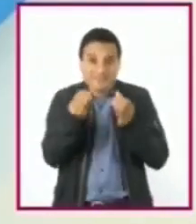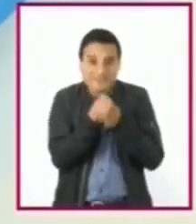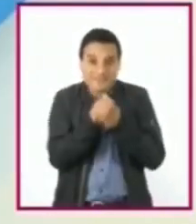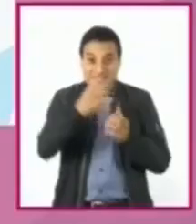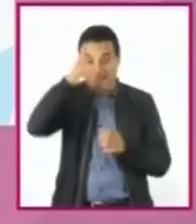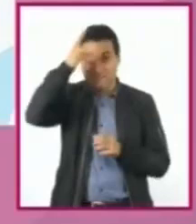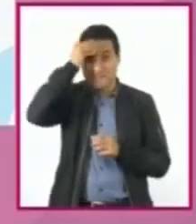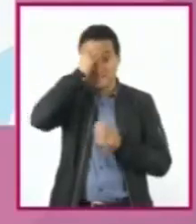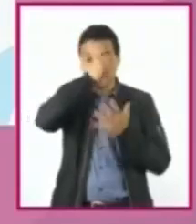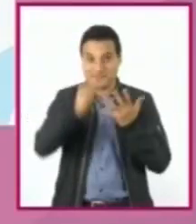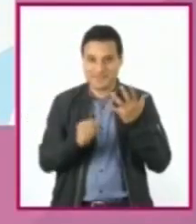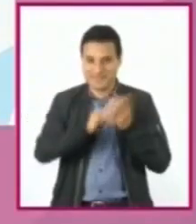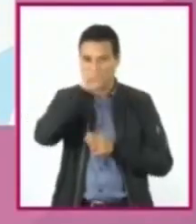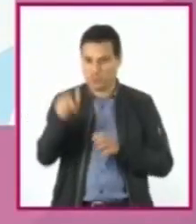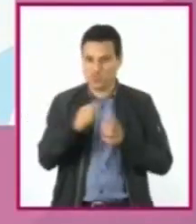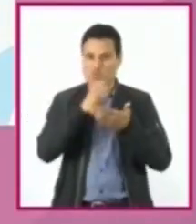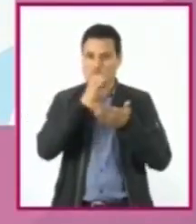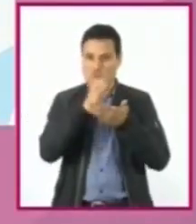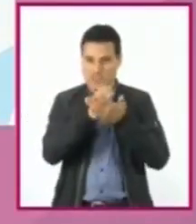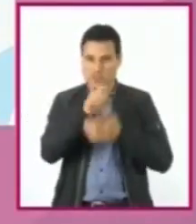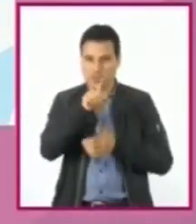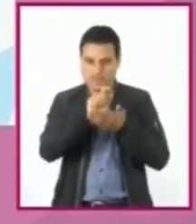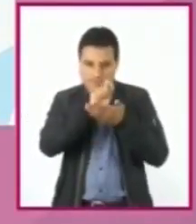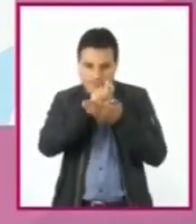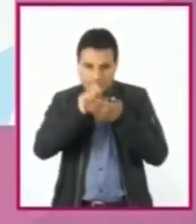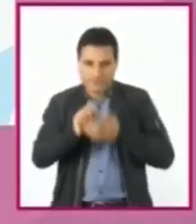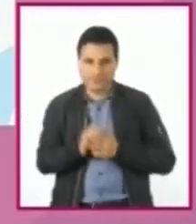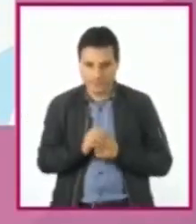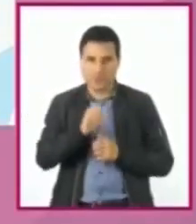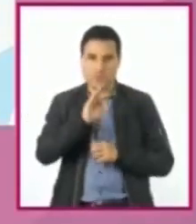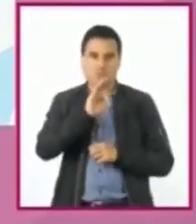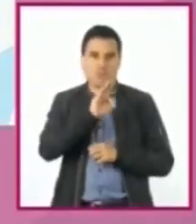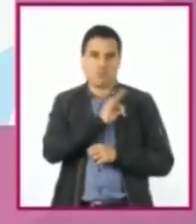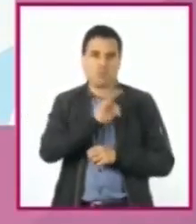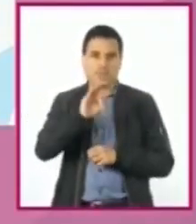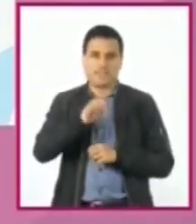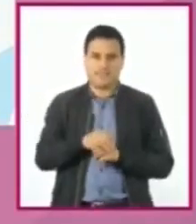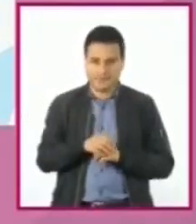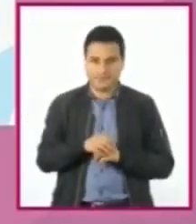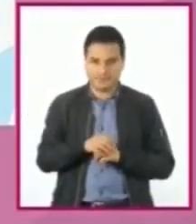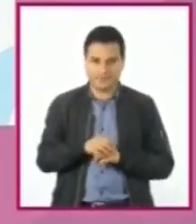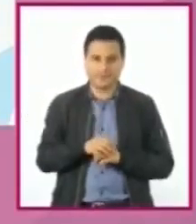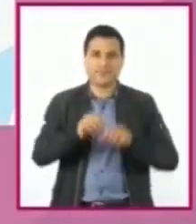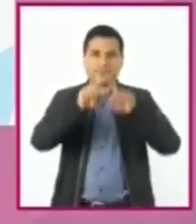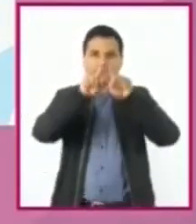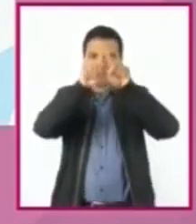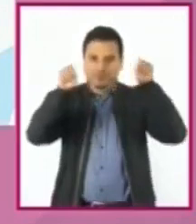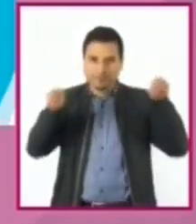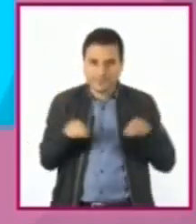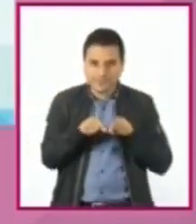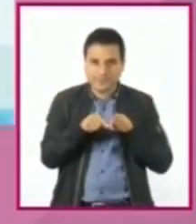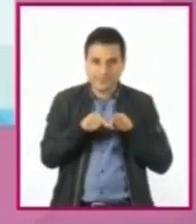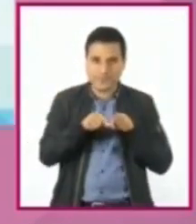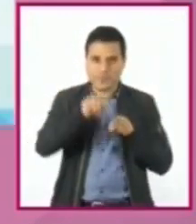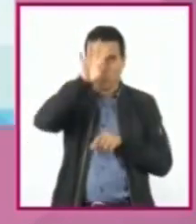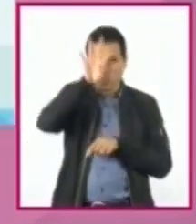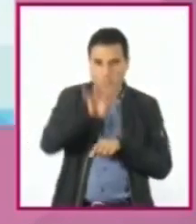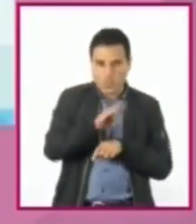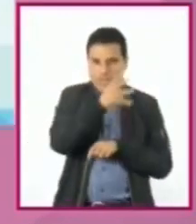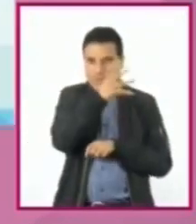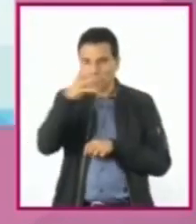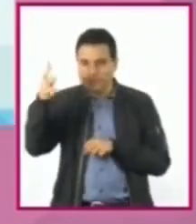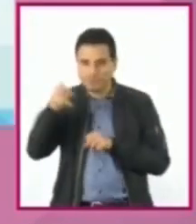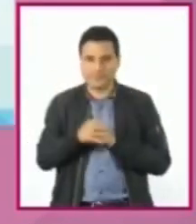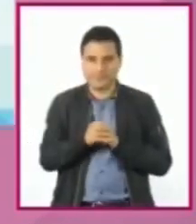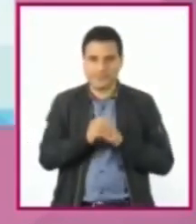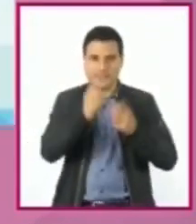hoy, elaboren en sus cuadernos un cuadro en donde comparen las características de cada una de las representaciones